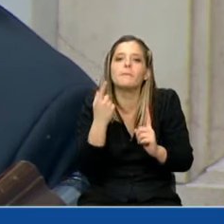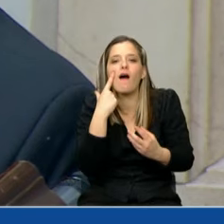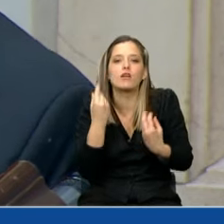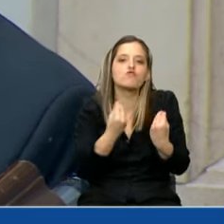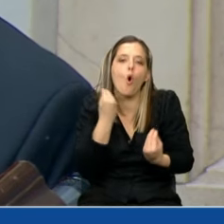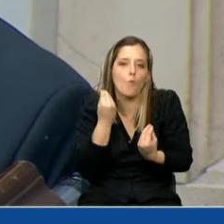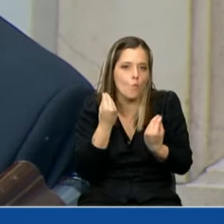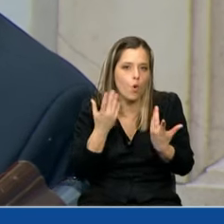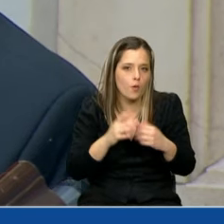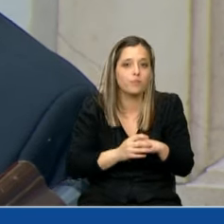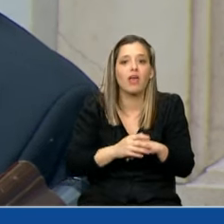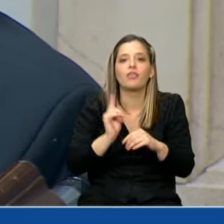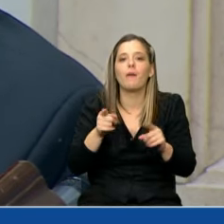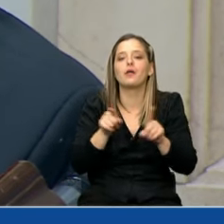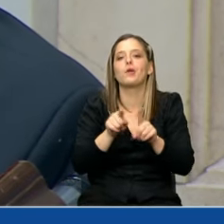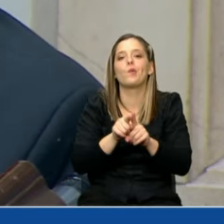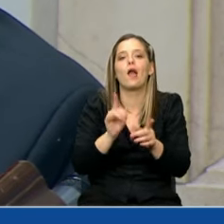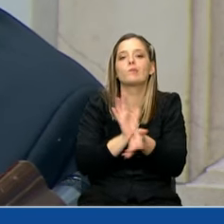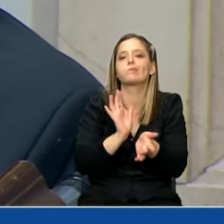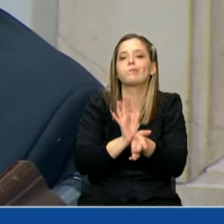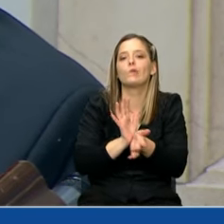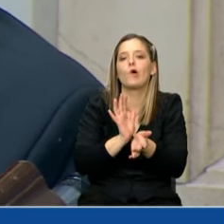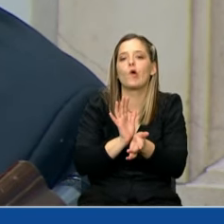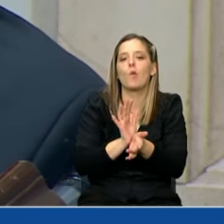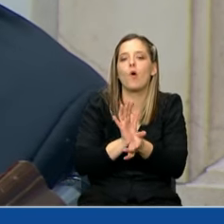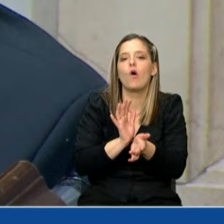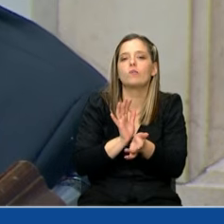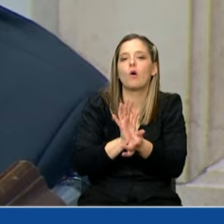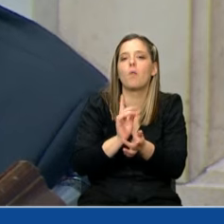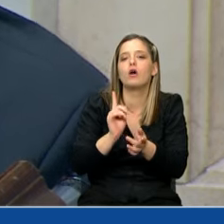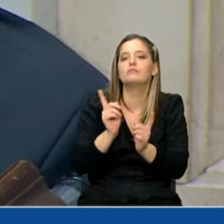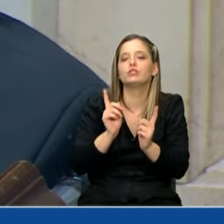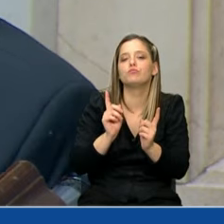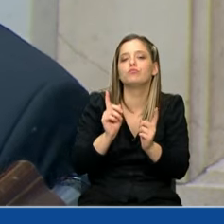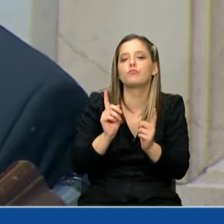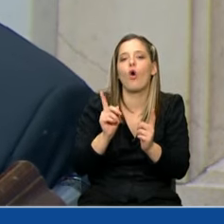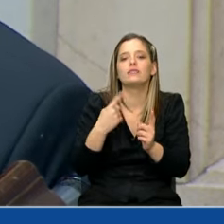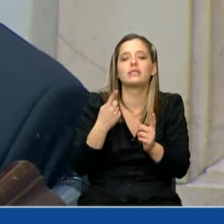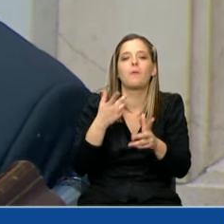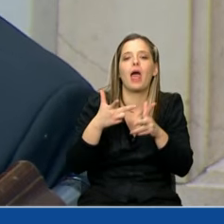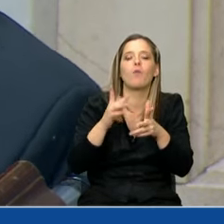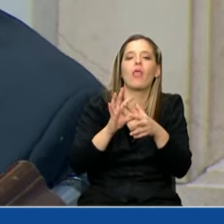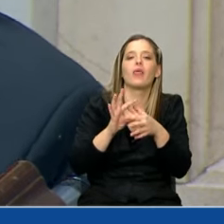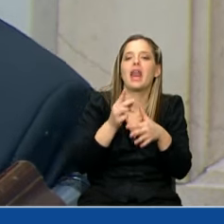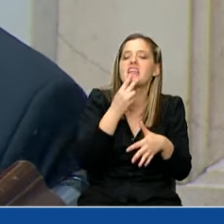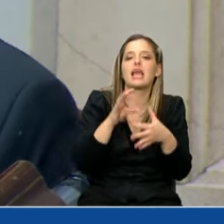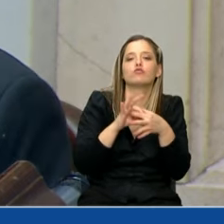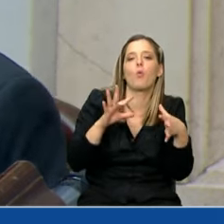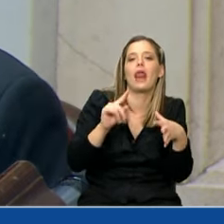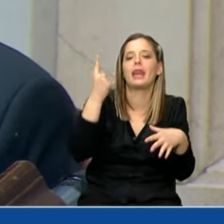futbol es arenga que repiten permanentemente de la soberanía energética